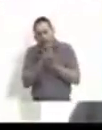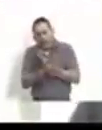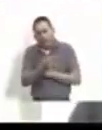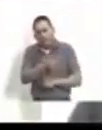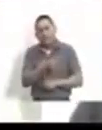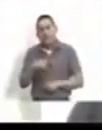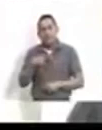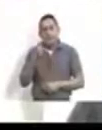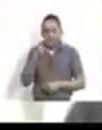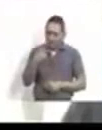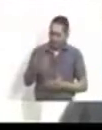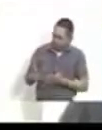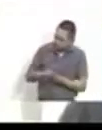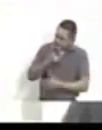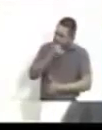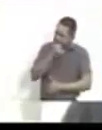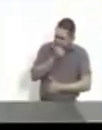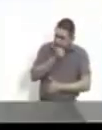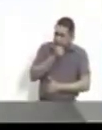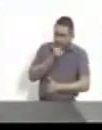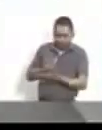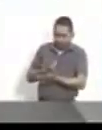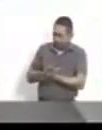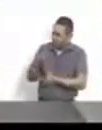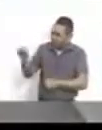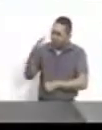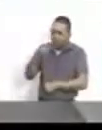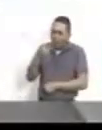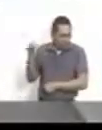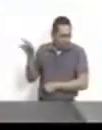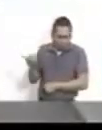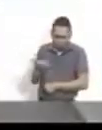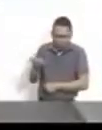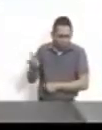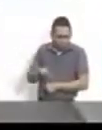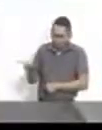decía, mi hijo, usted es el papá de él. El Mocoa Putumayo, Winston Viracachapa.